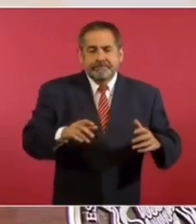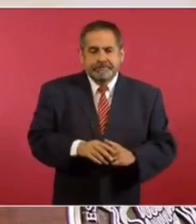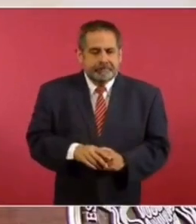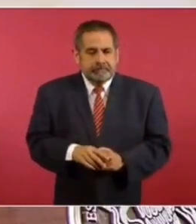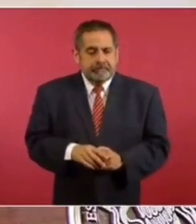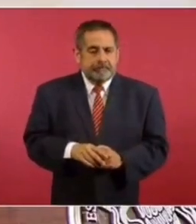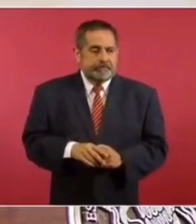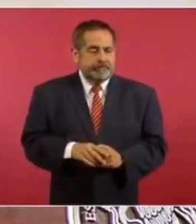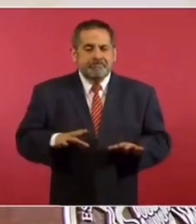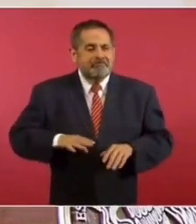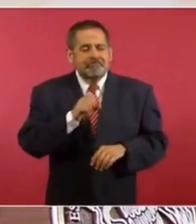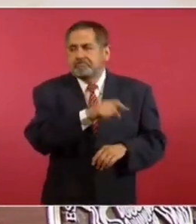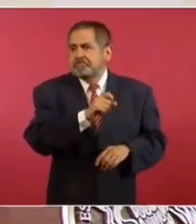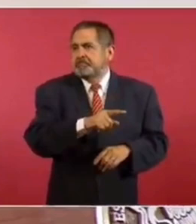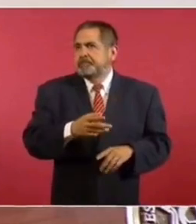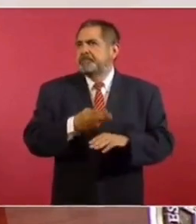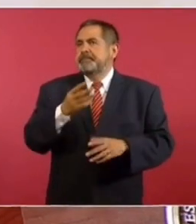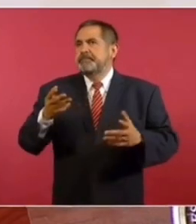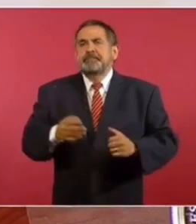muy